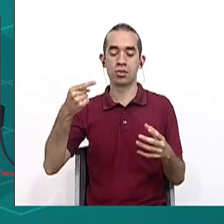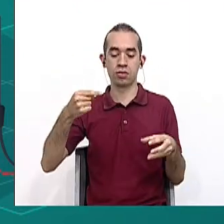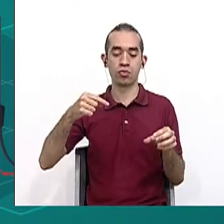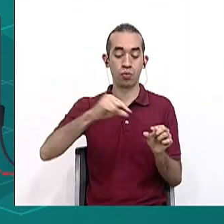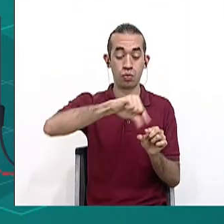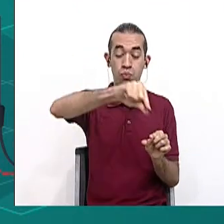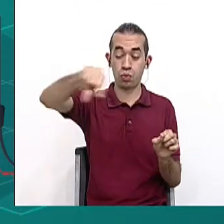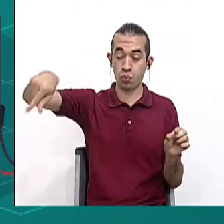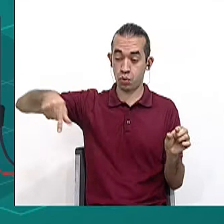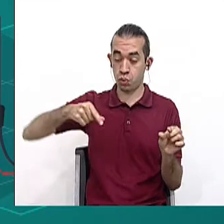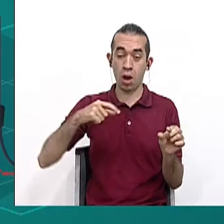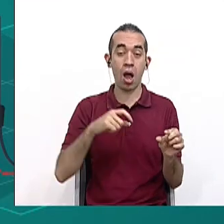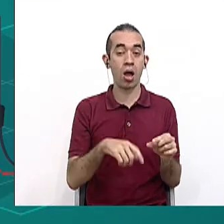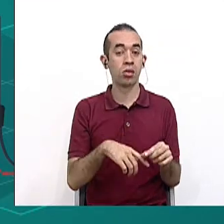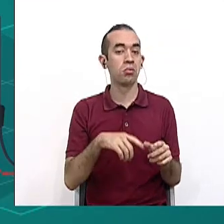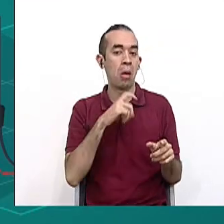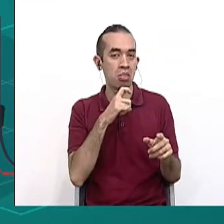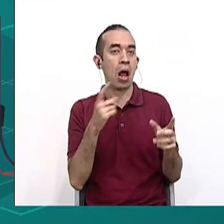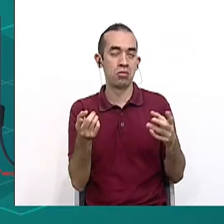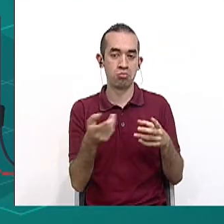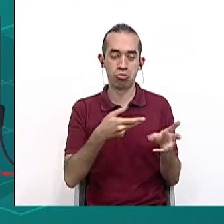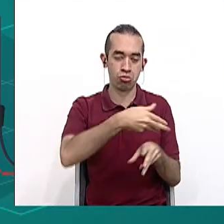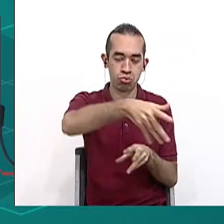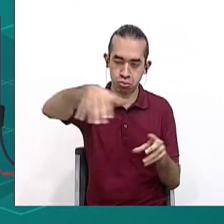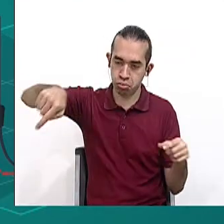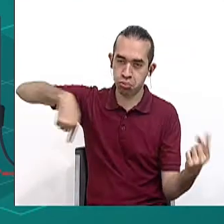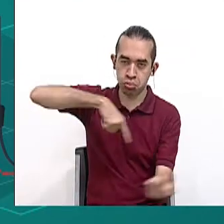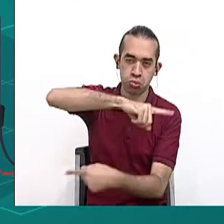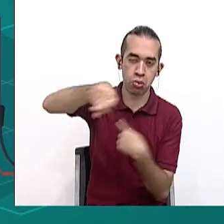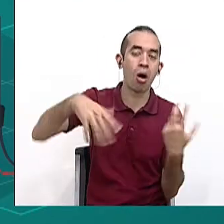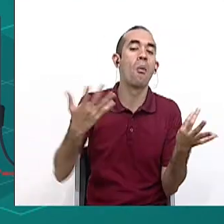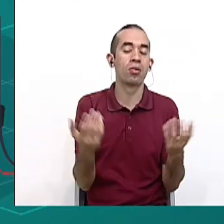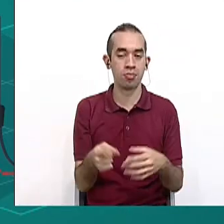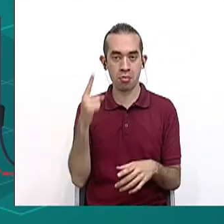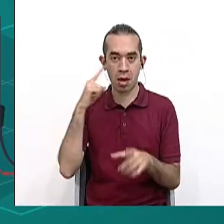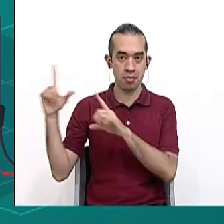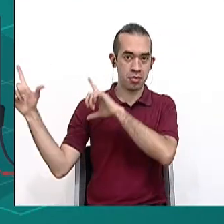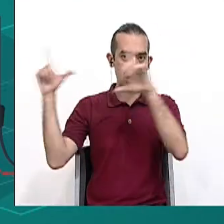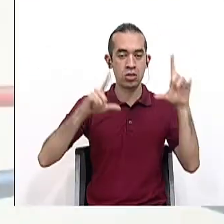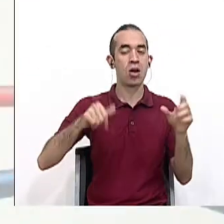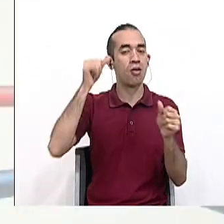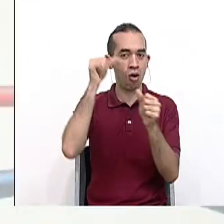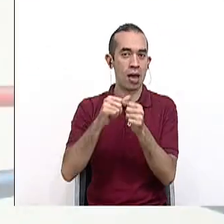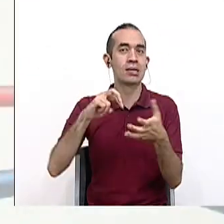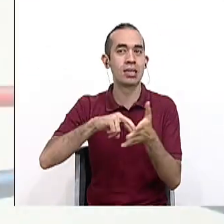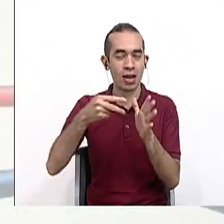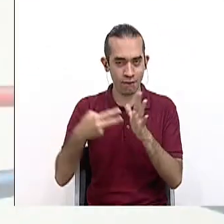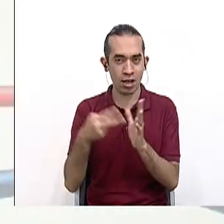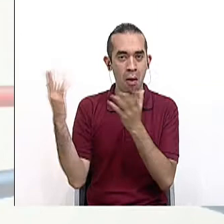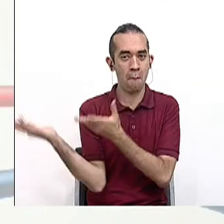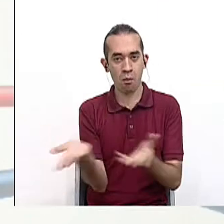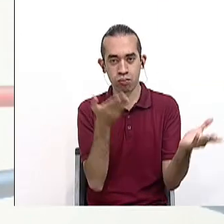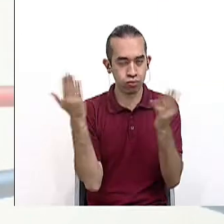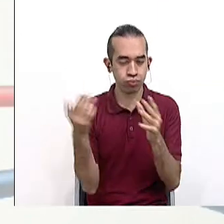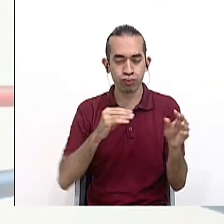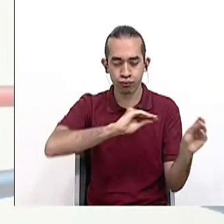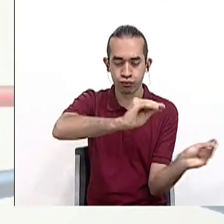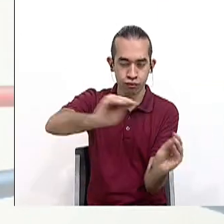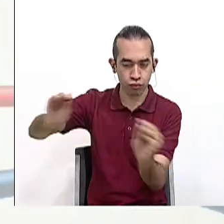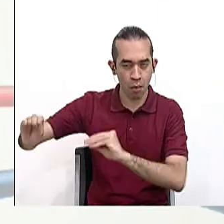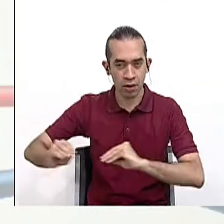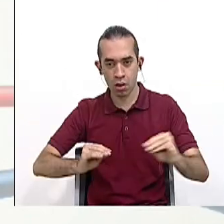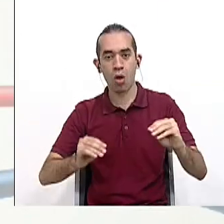un conductor. Así que por medio de la presentación también vamos a recordar el concepto de la corriente eléctrica.